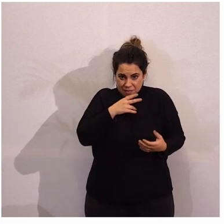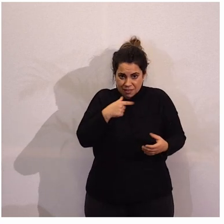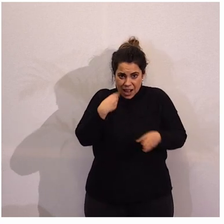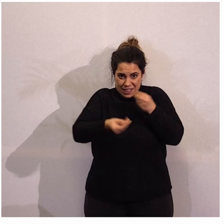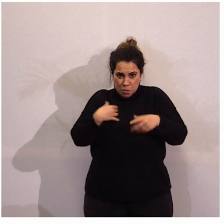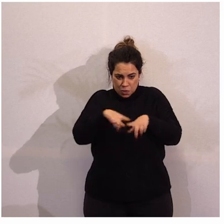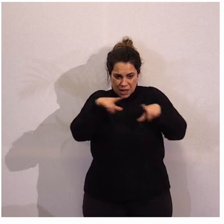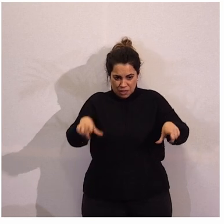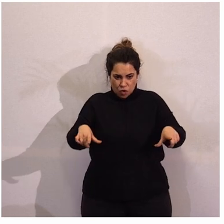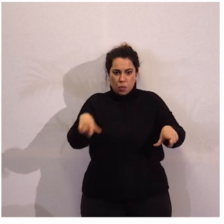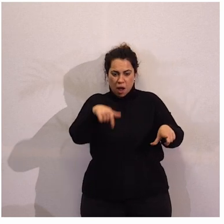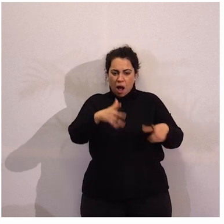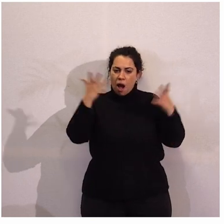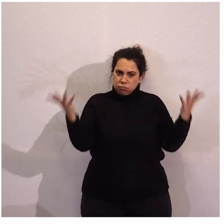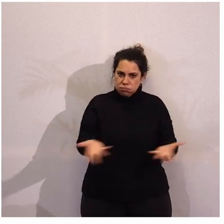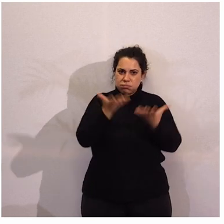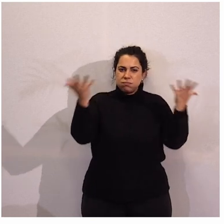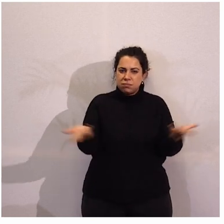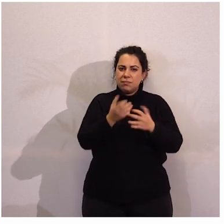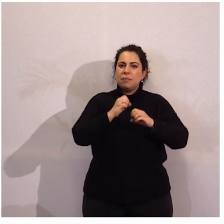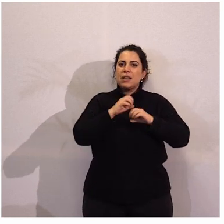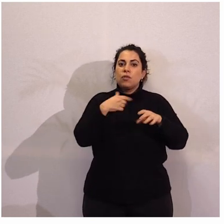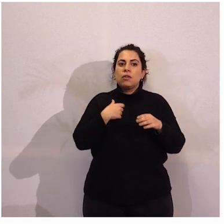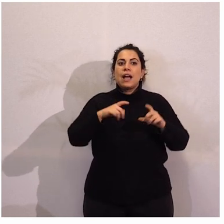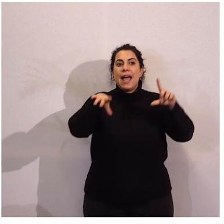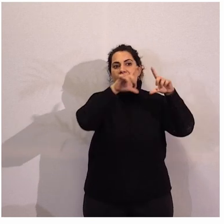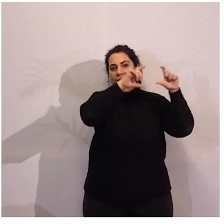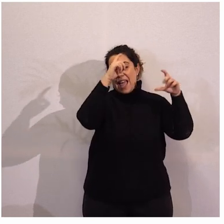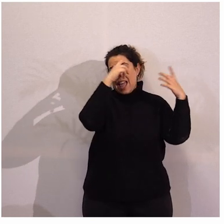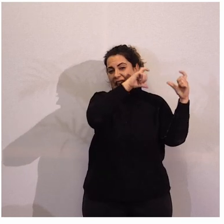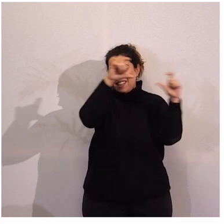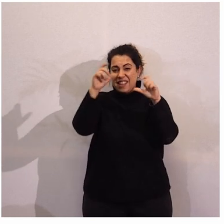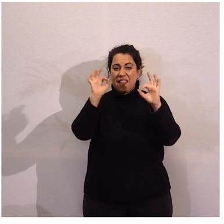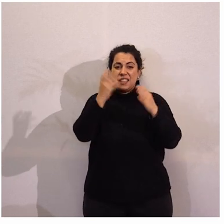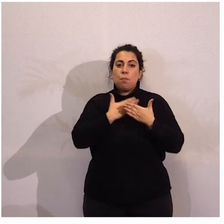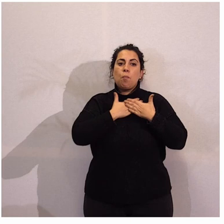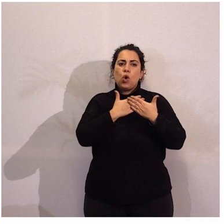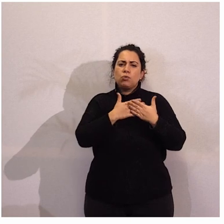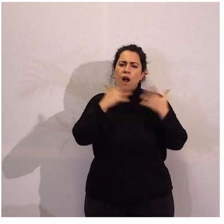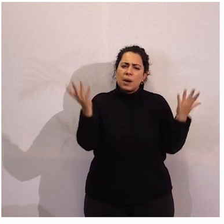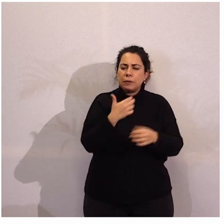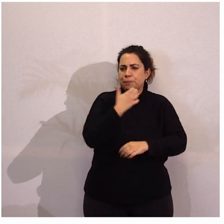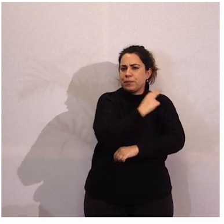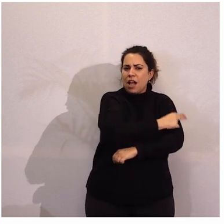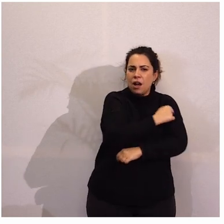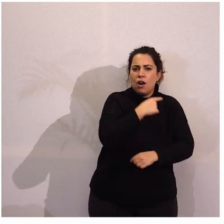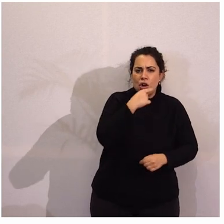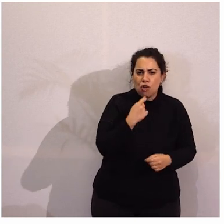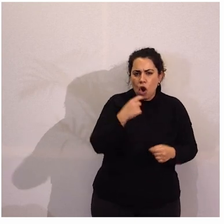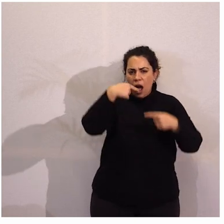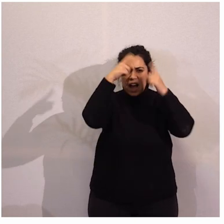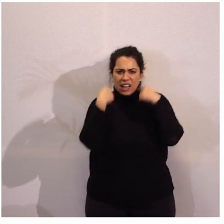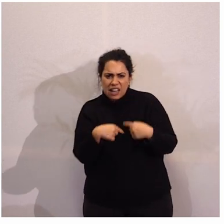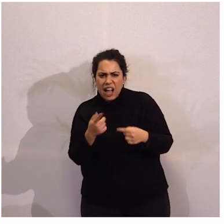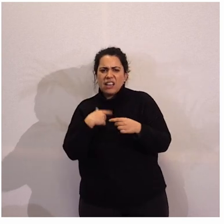la plataforma, estamos animando a todas las entidades de voluntariado, a todas, Cruz Roja, Caritas, Movimiento contra